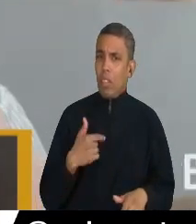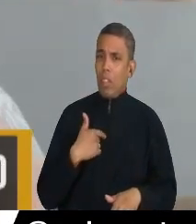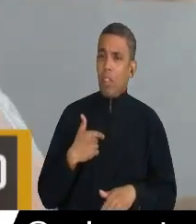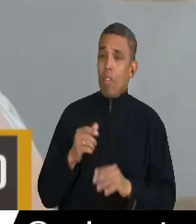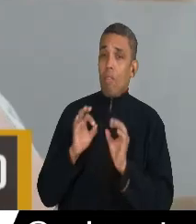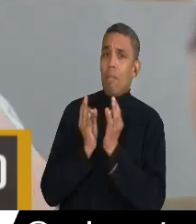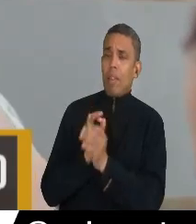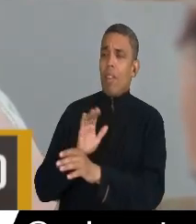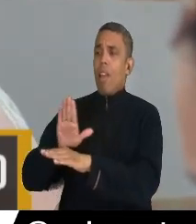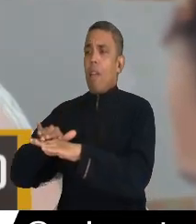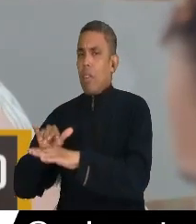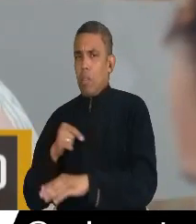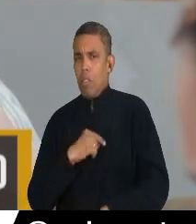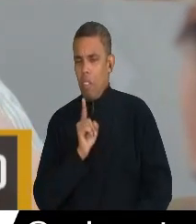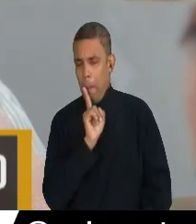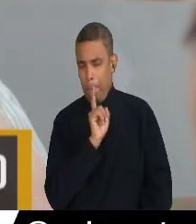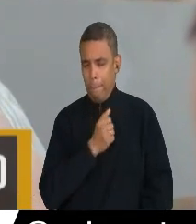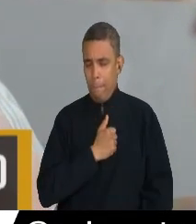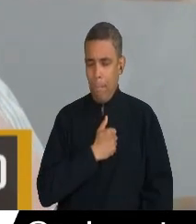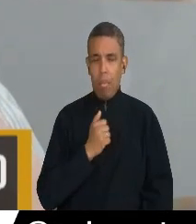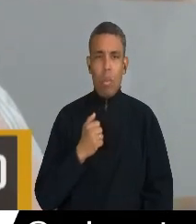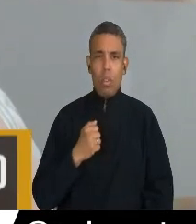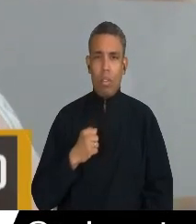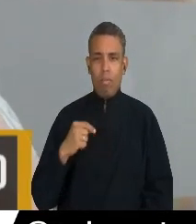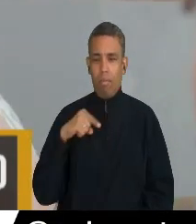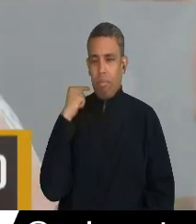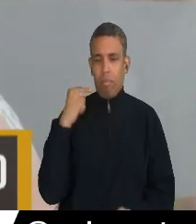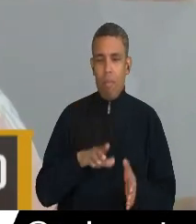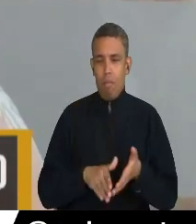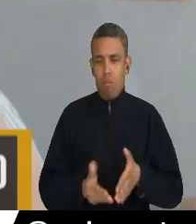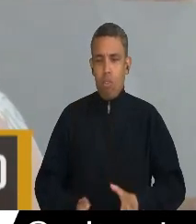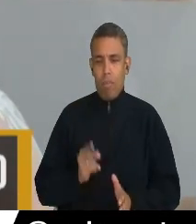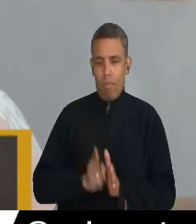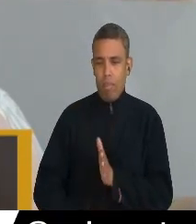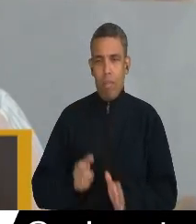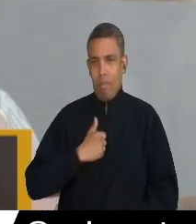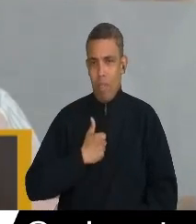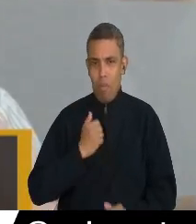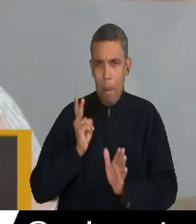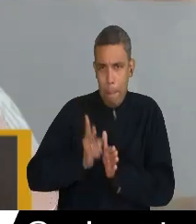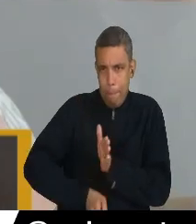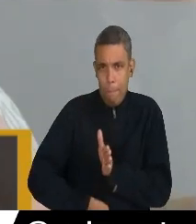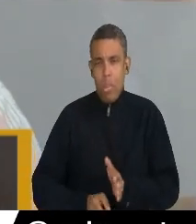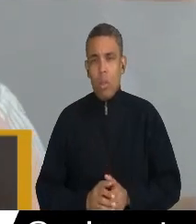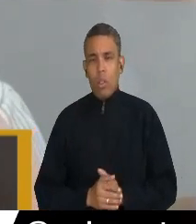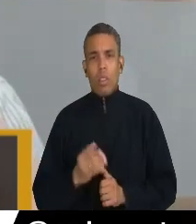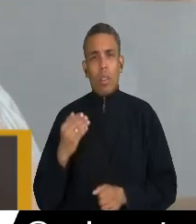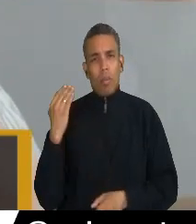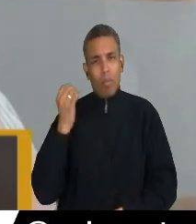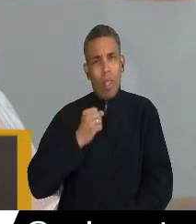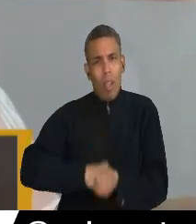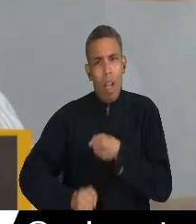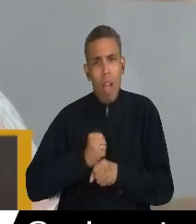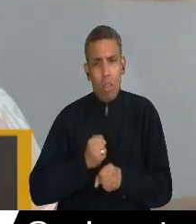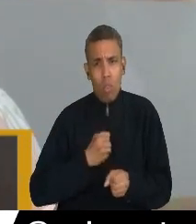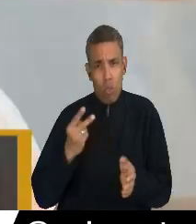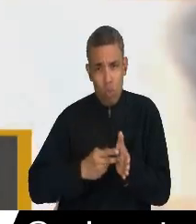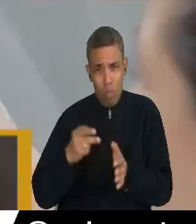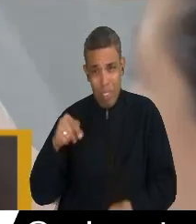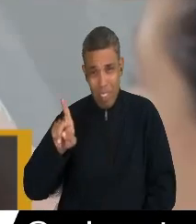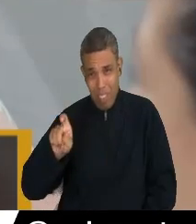el sector salud, de todos esos intentos de suicidio del año 2016, ninguno se suicidó, por